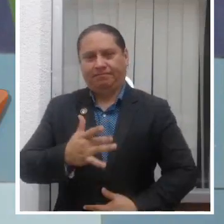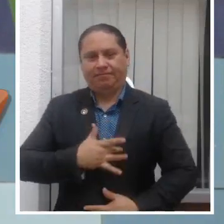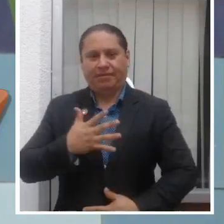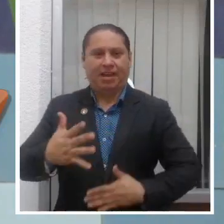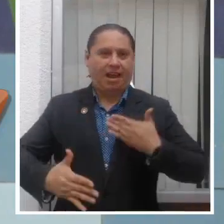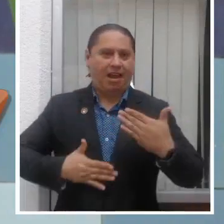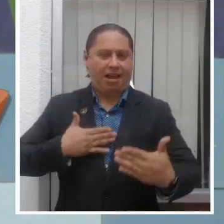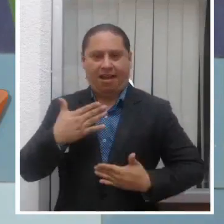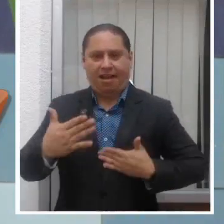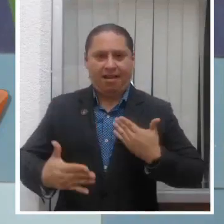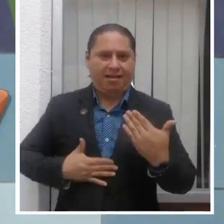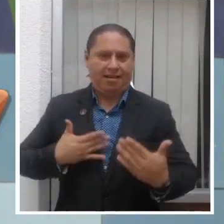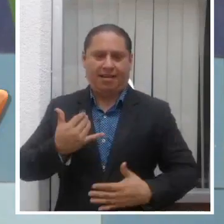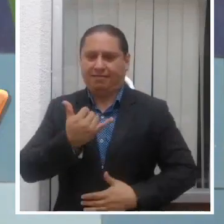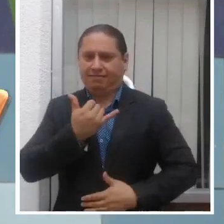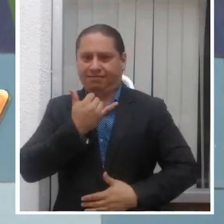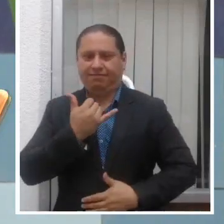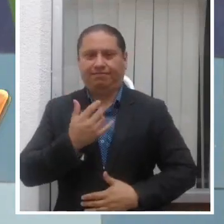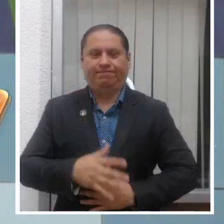alegría.